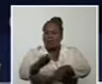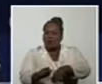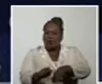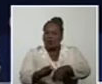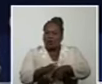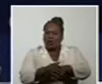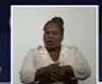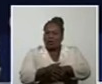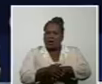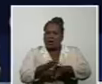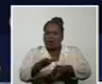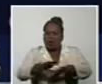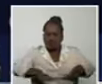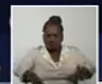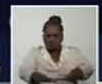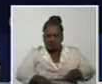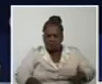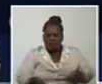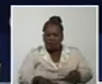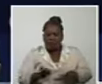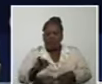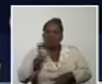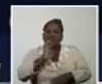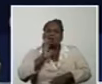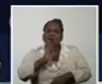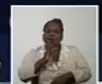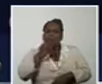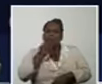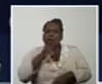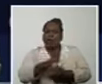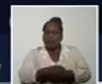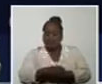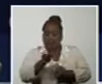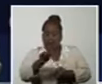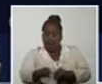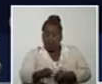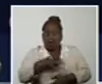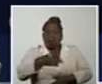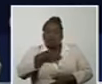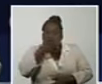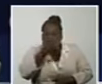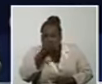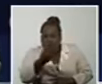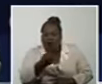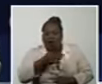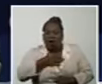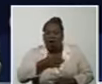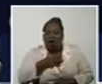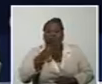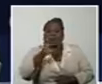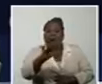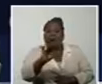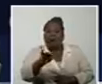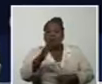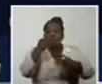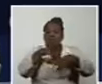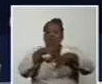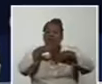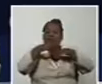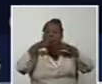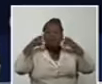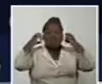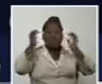con superficies infectadas. O sea, yo estornudo, yo toso o yo hablo sin nasobuco, tengo